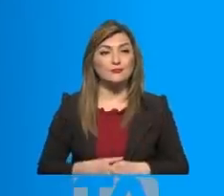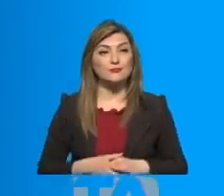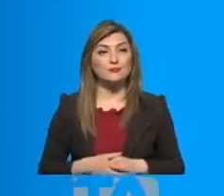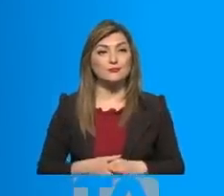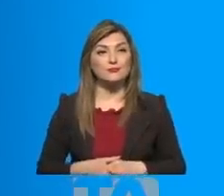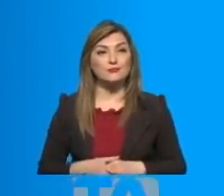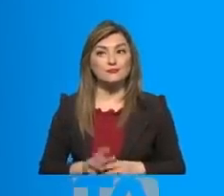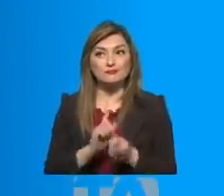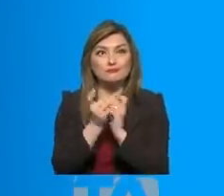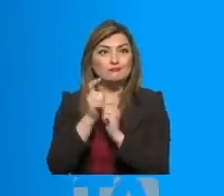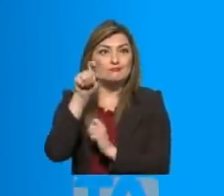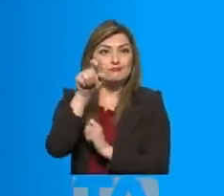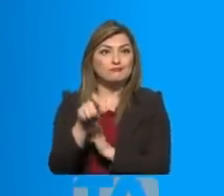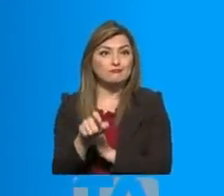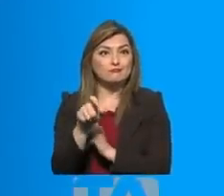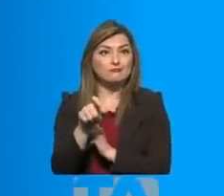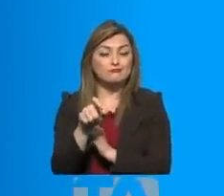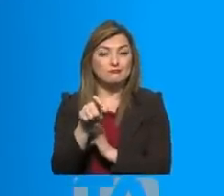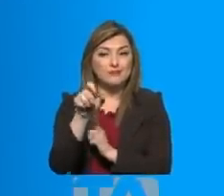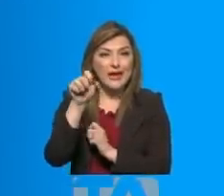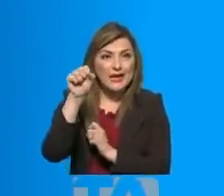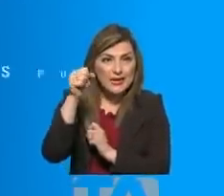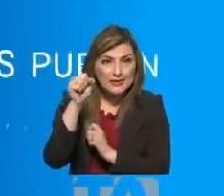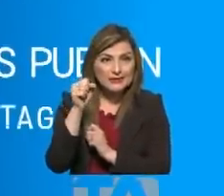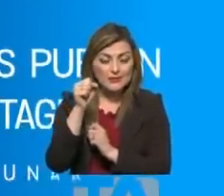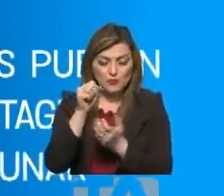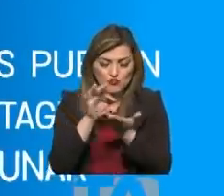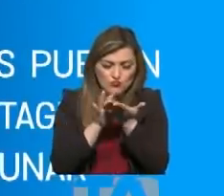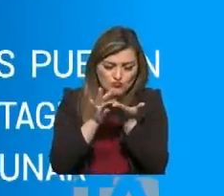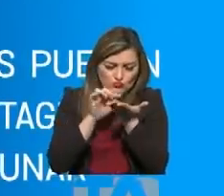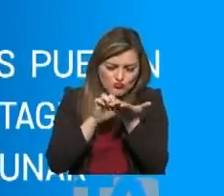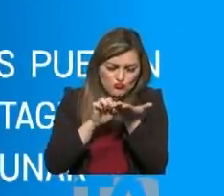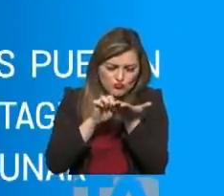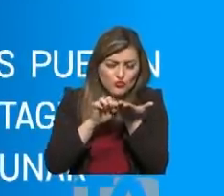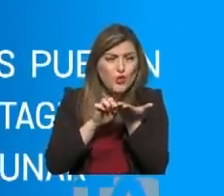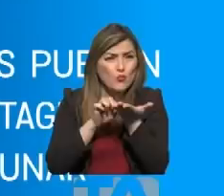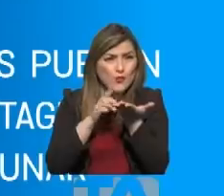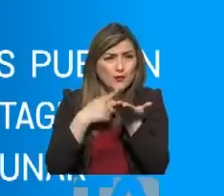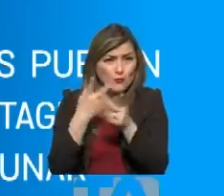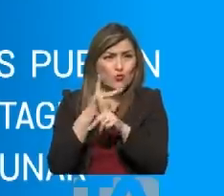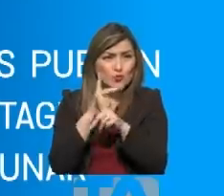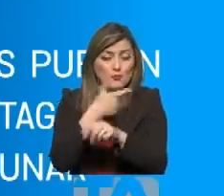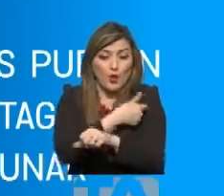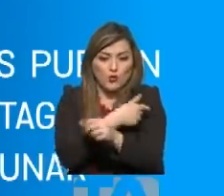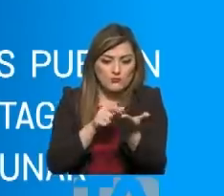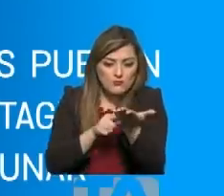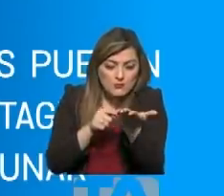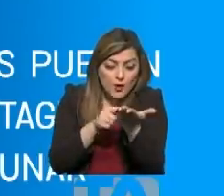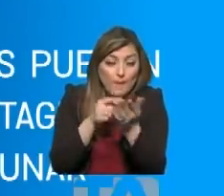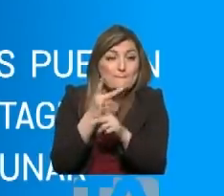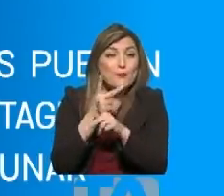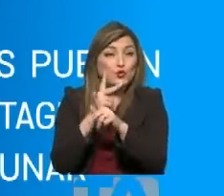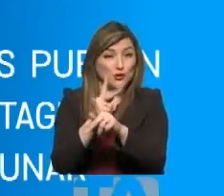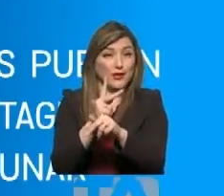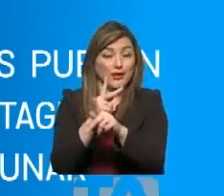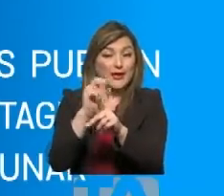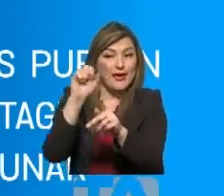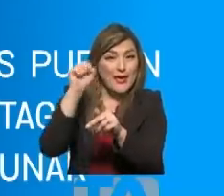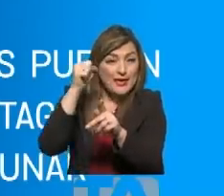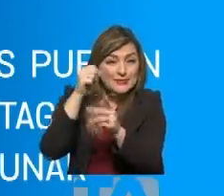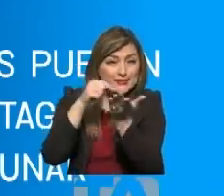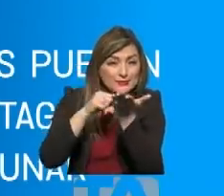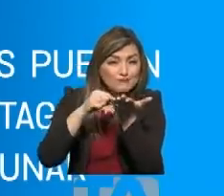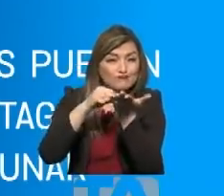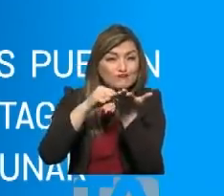alteran necesariamente la proteína S, que es la que nosotros buscamos proteger a través de la vacunación. Sin embargo, ahora en India nosotros hemos visto